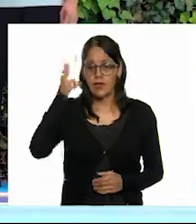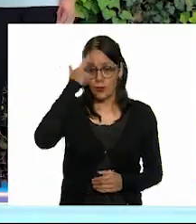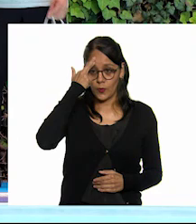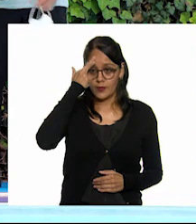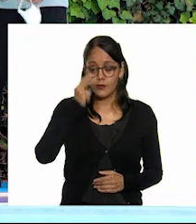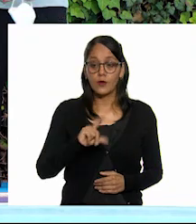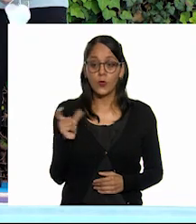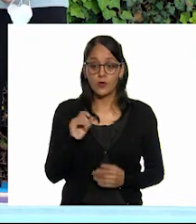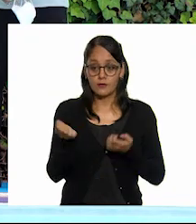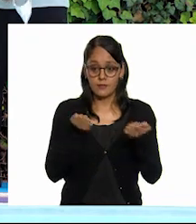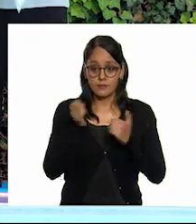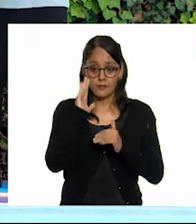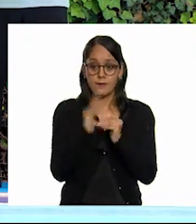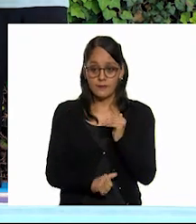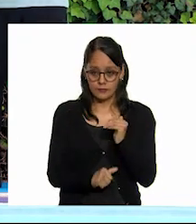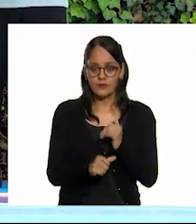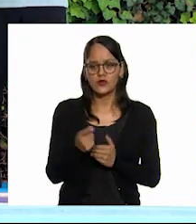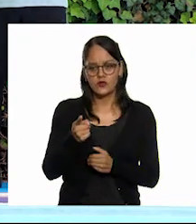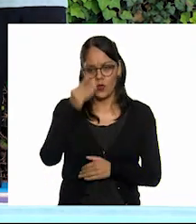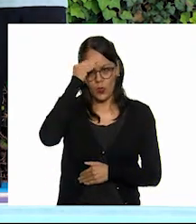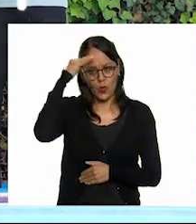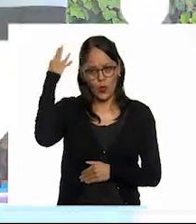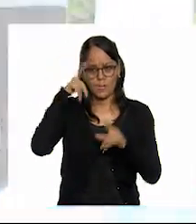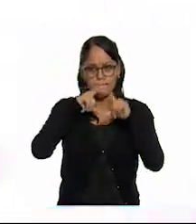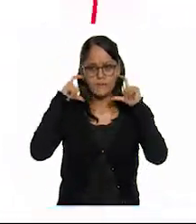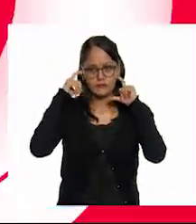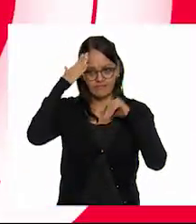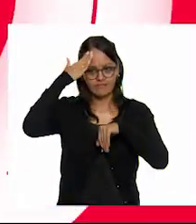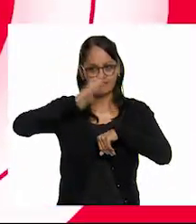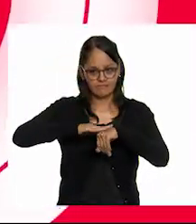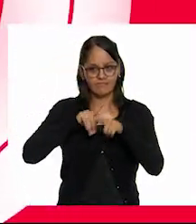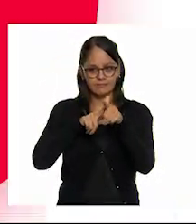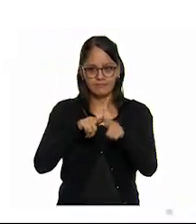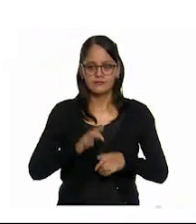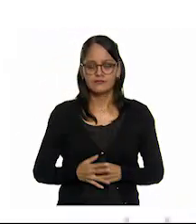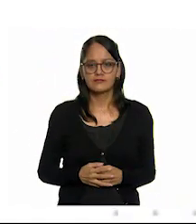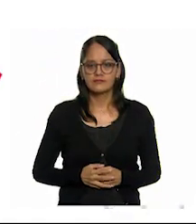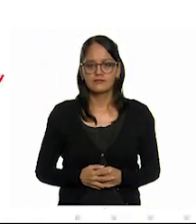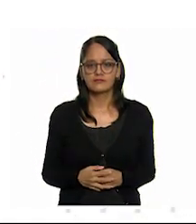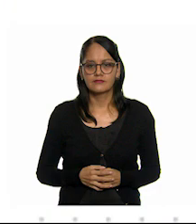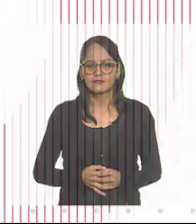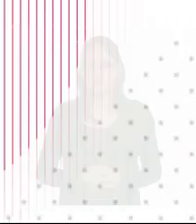Recuerda, al terminar la activación, no olvides la protección.